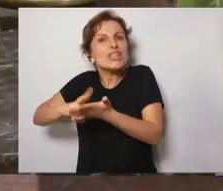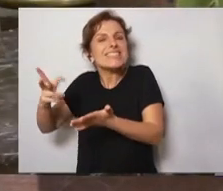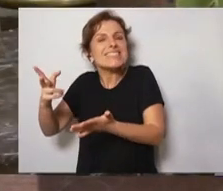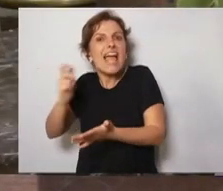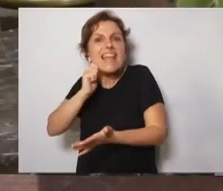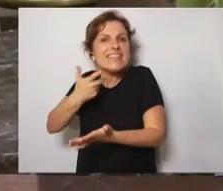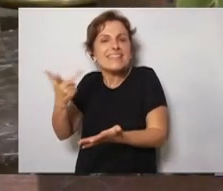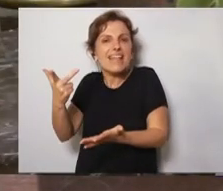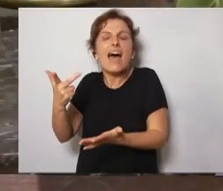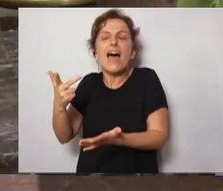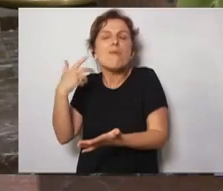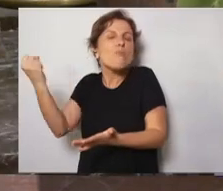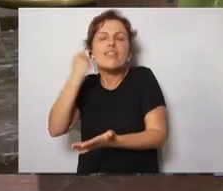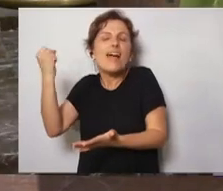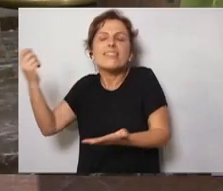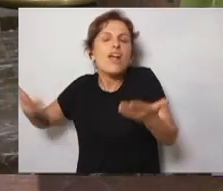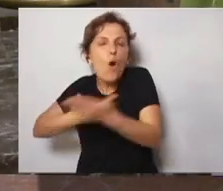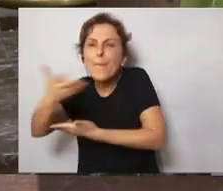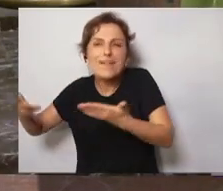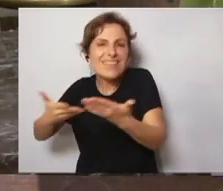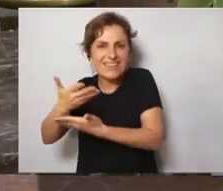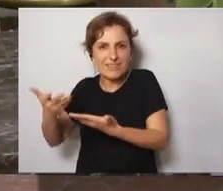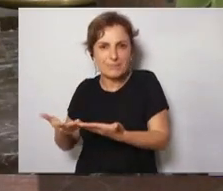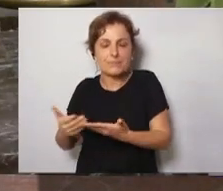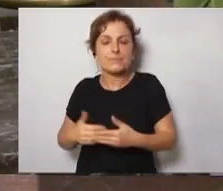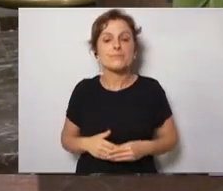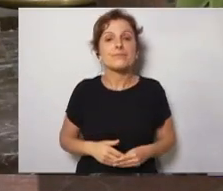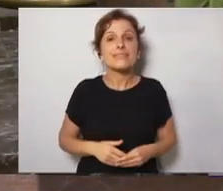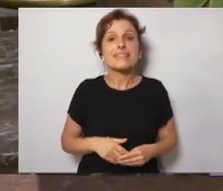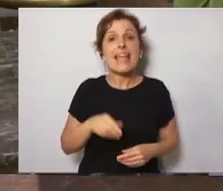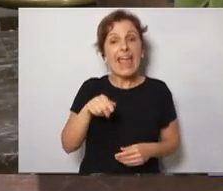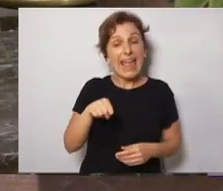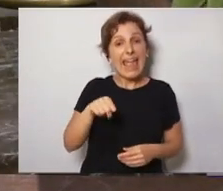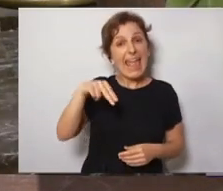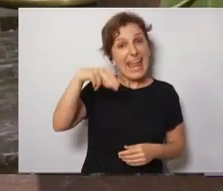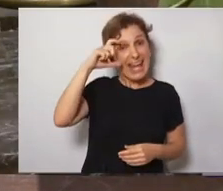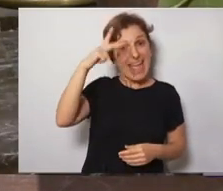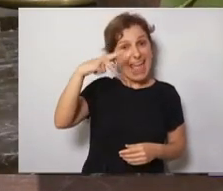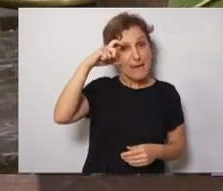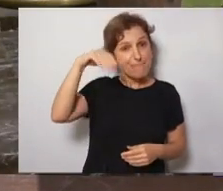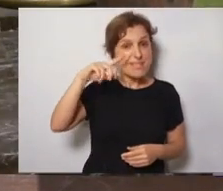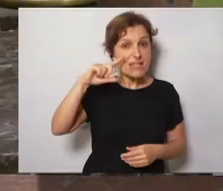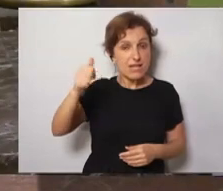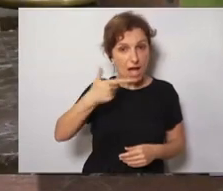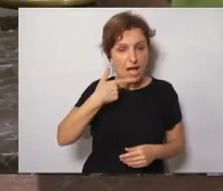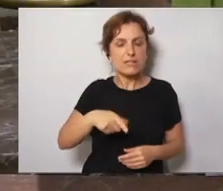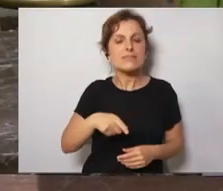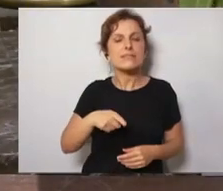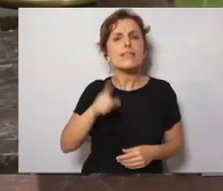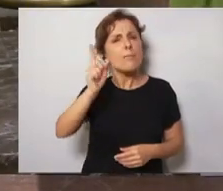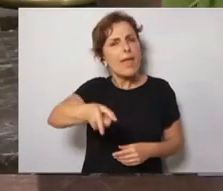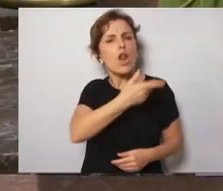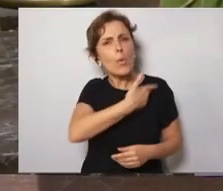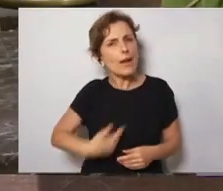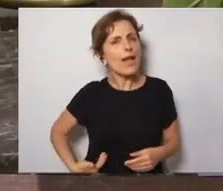cómo termina nemías el gobernador cuando le dice a la gente que sea reunida escuchar